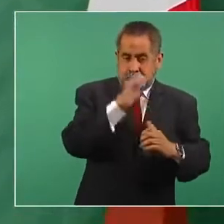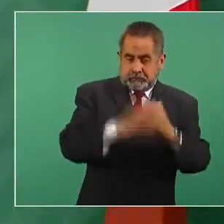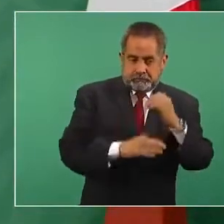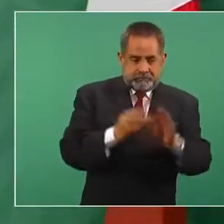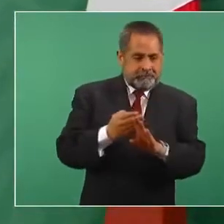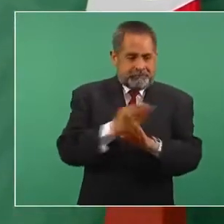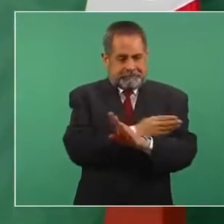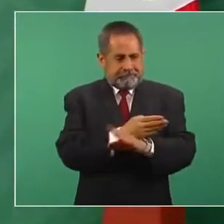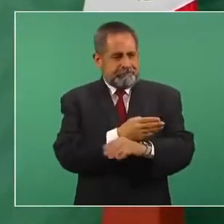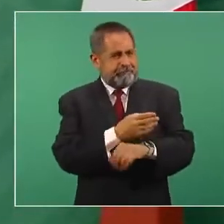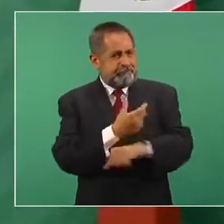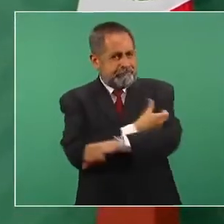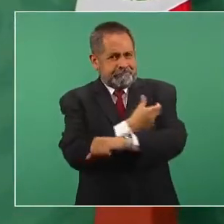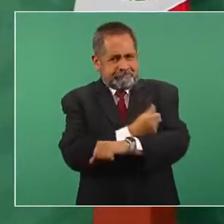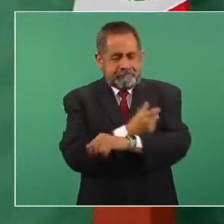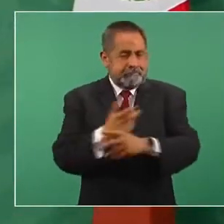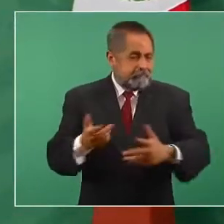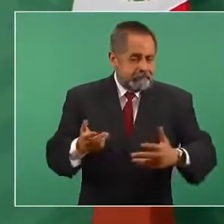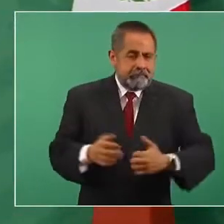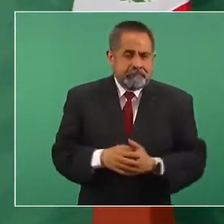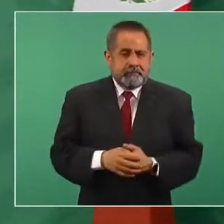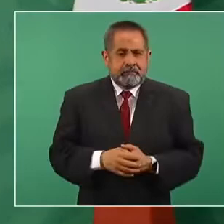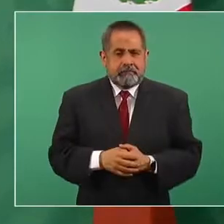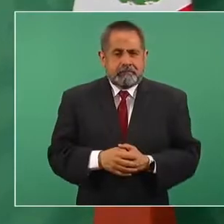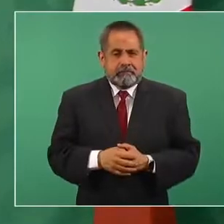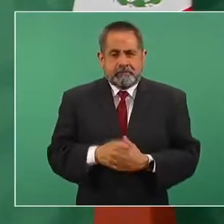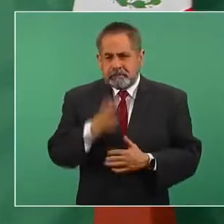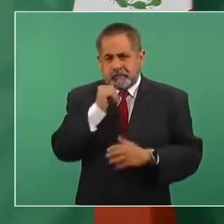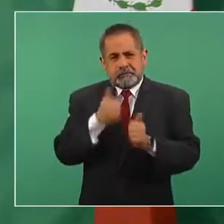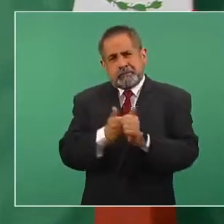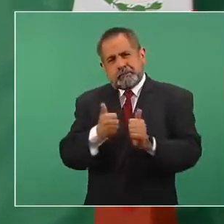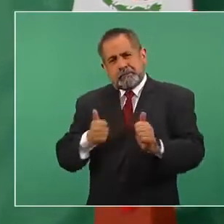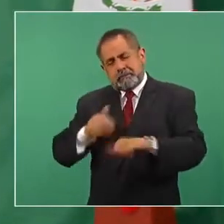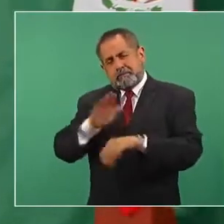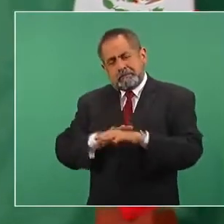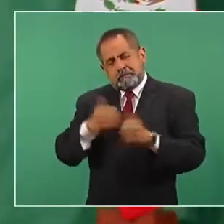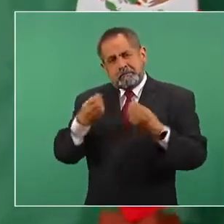porque no puede atrasarse más.